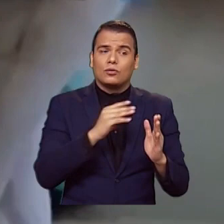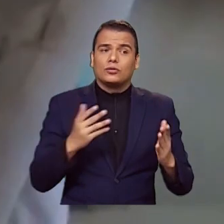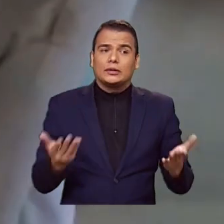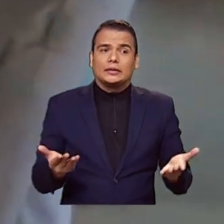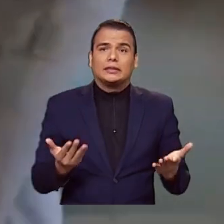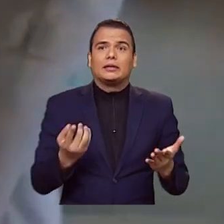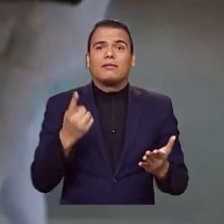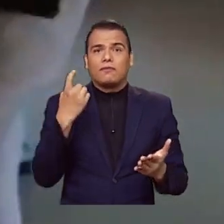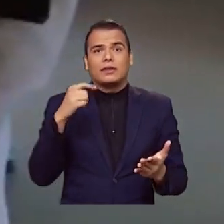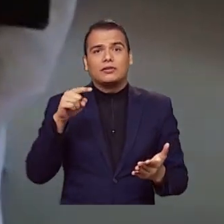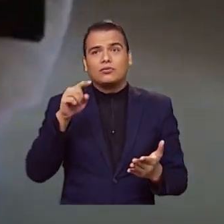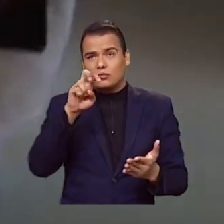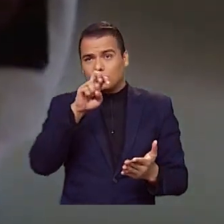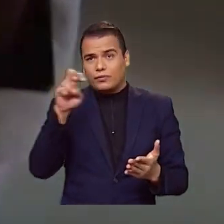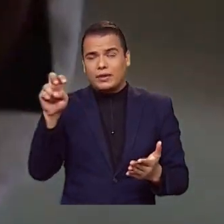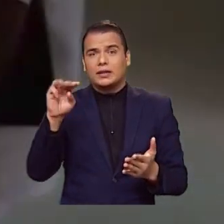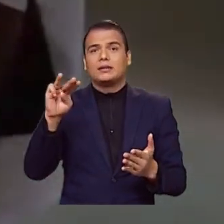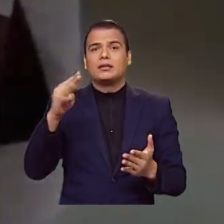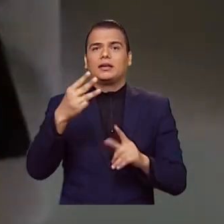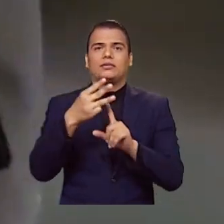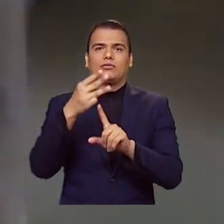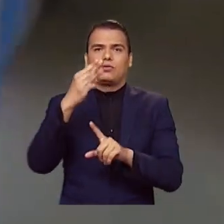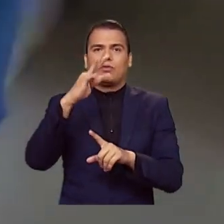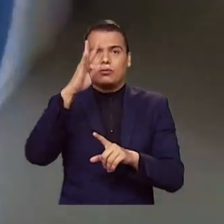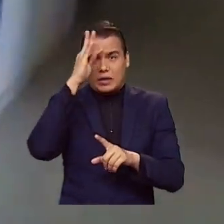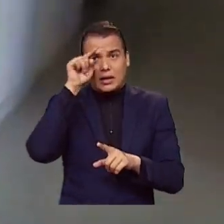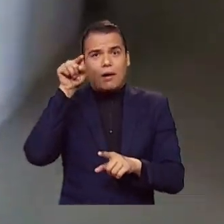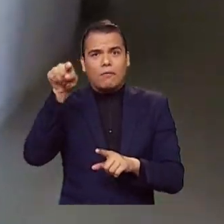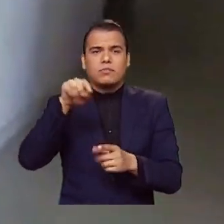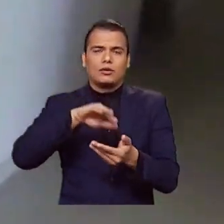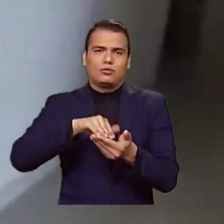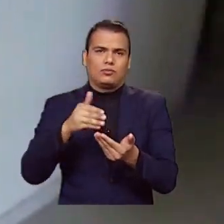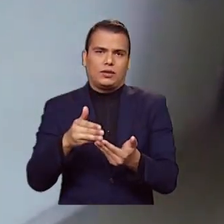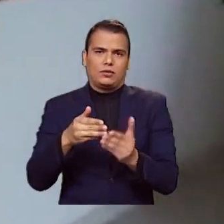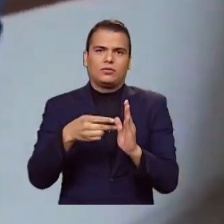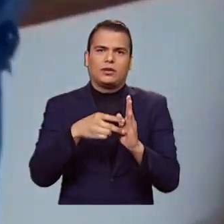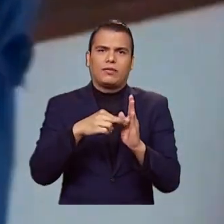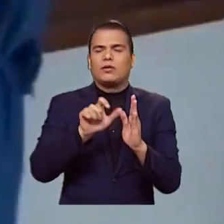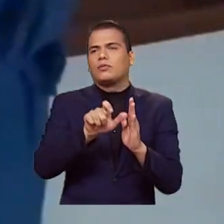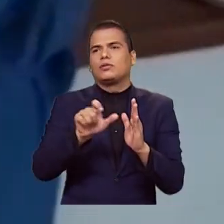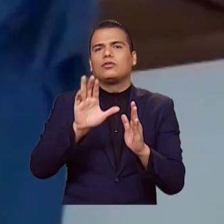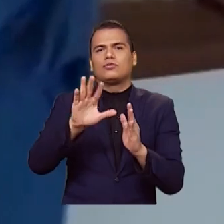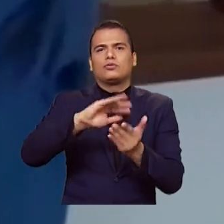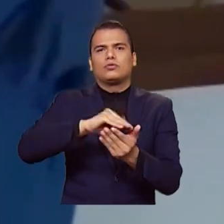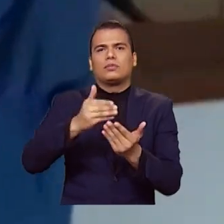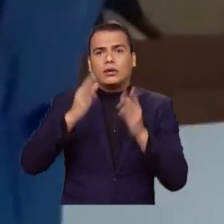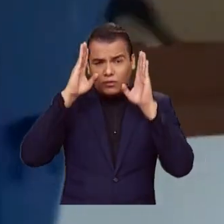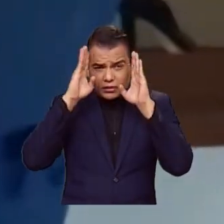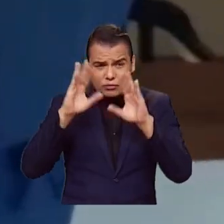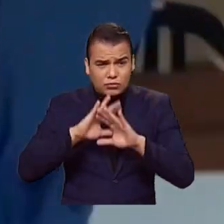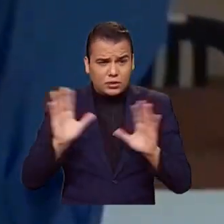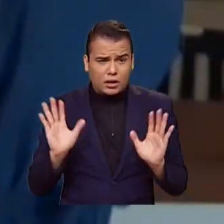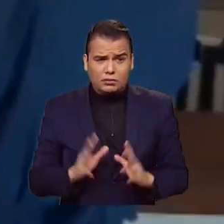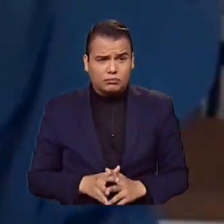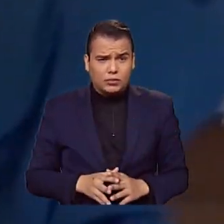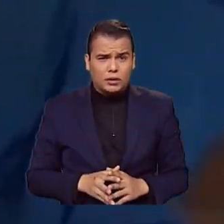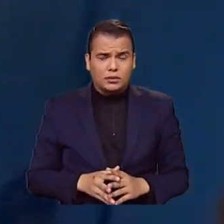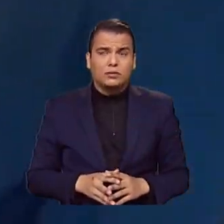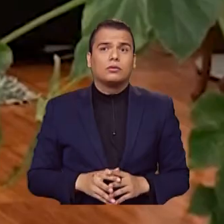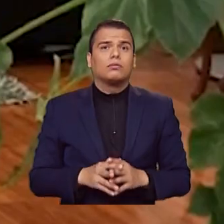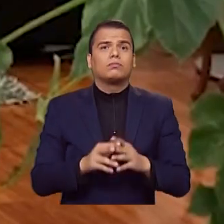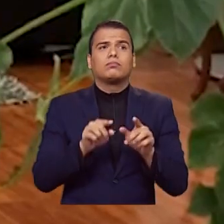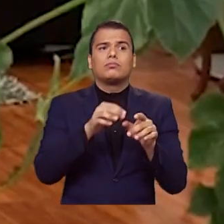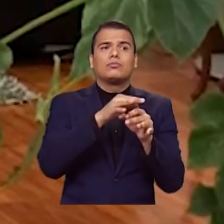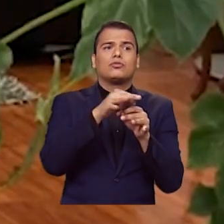un hospital de tercer nivel, para no solamente atender la población de Tumaco, sino los otros